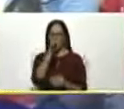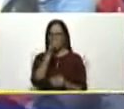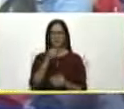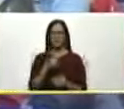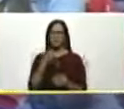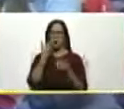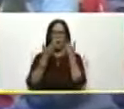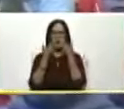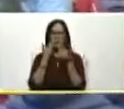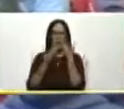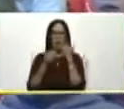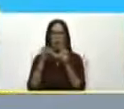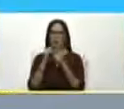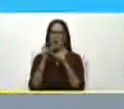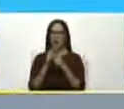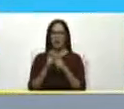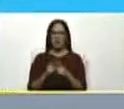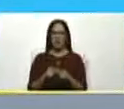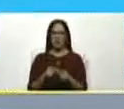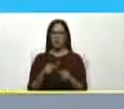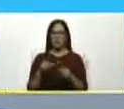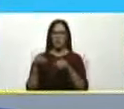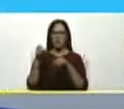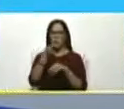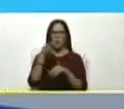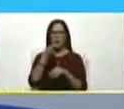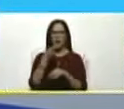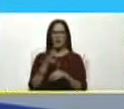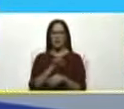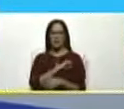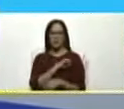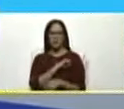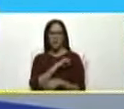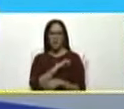insultaba, trataba de atemorizarlo